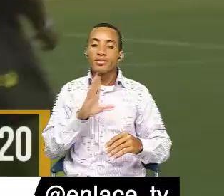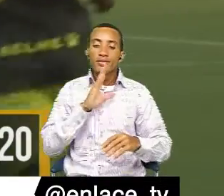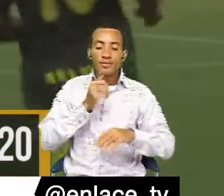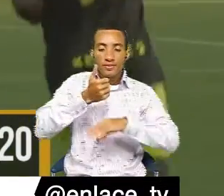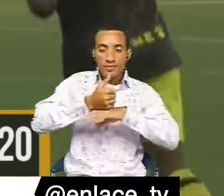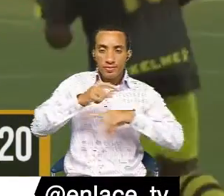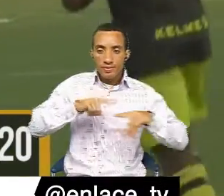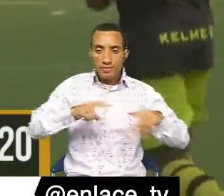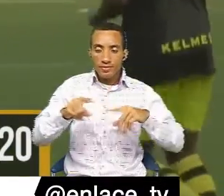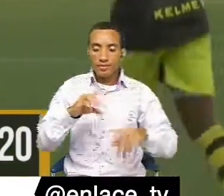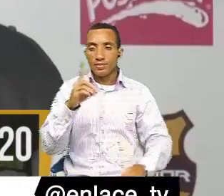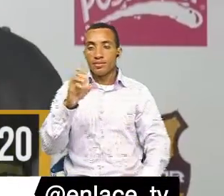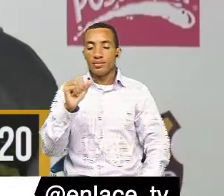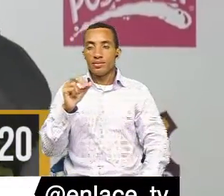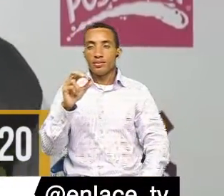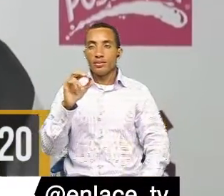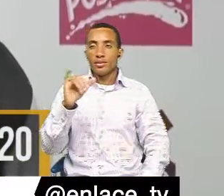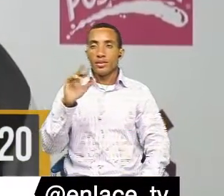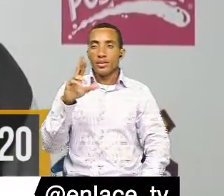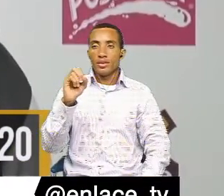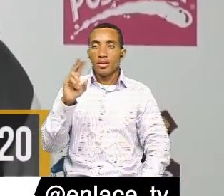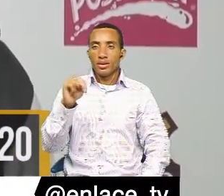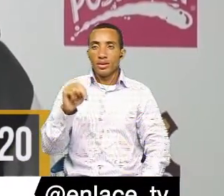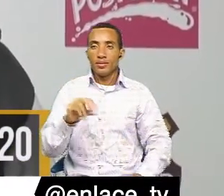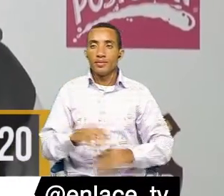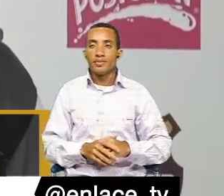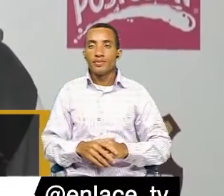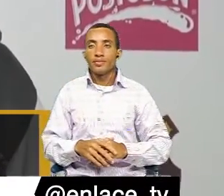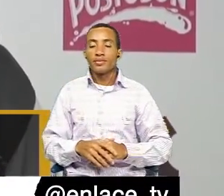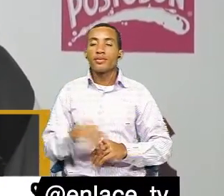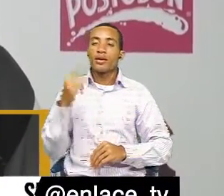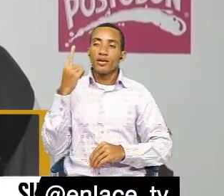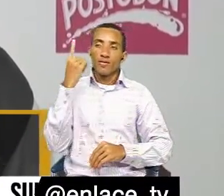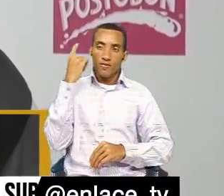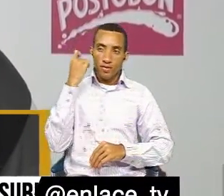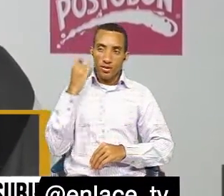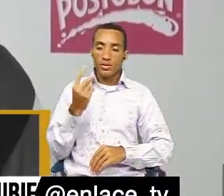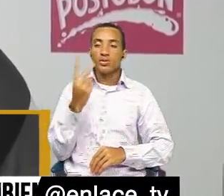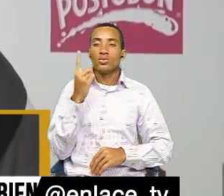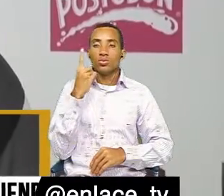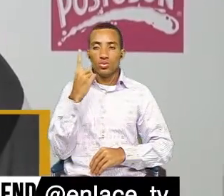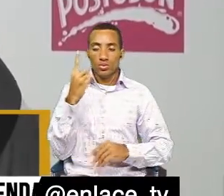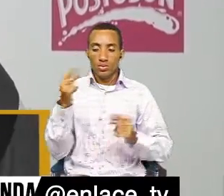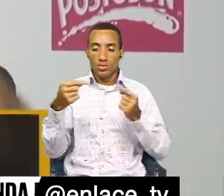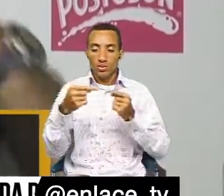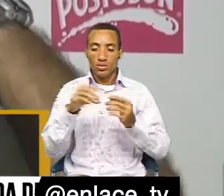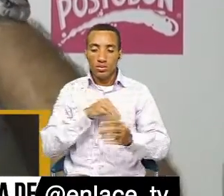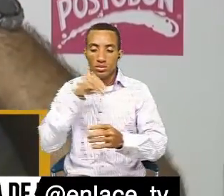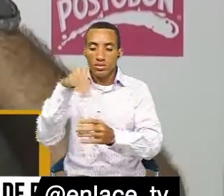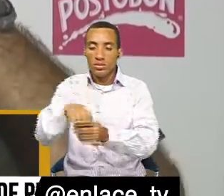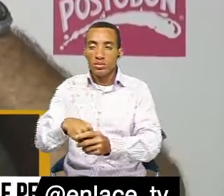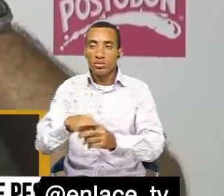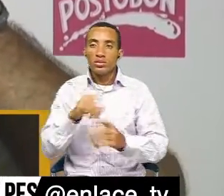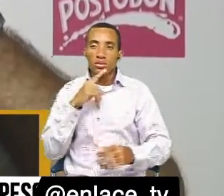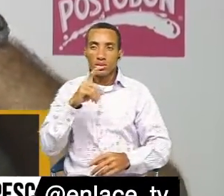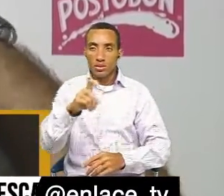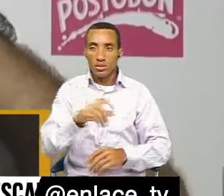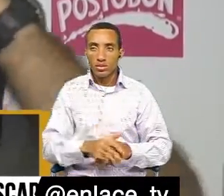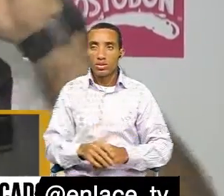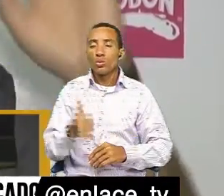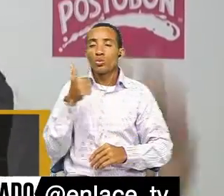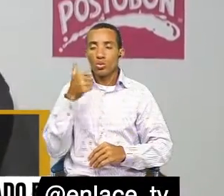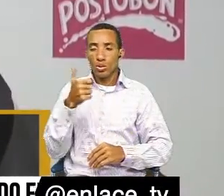técnico, Dairo Montesino. Se es consciente de que todavía queda un partido en Bucaramanga y la idea es, bueno, igual ellos ganaron y bien ganado, me